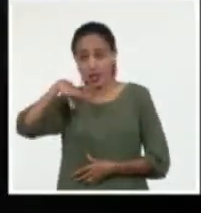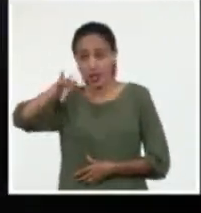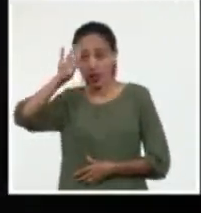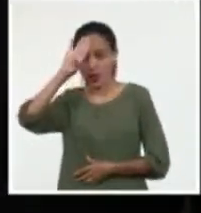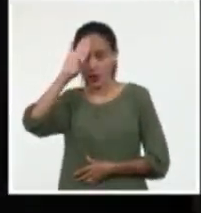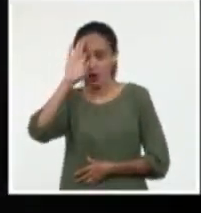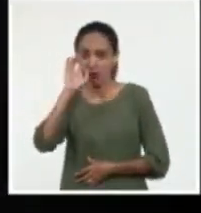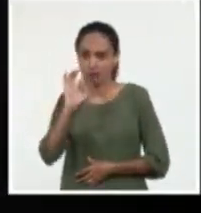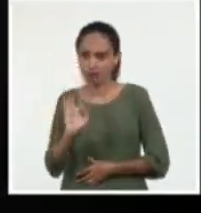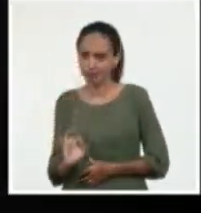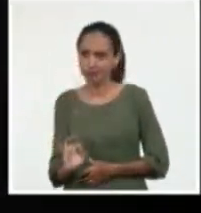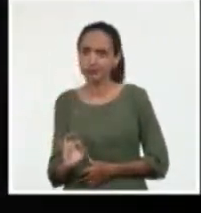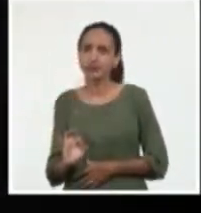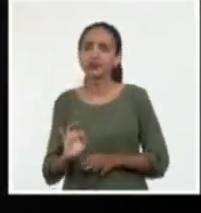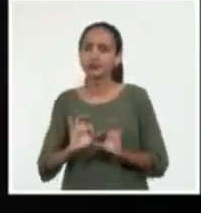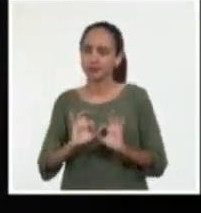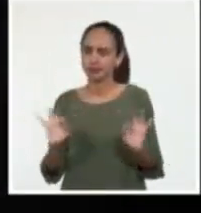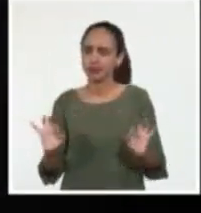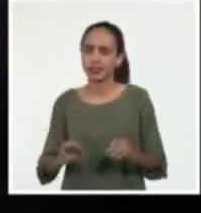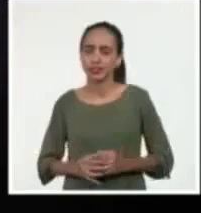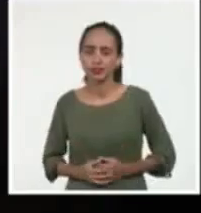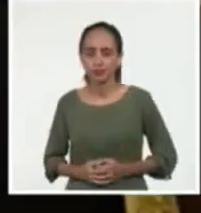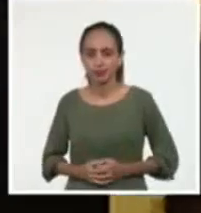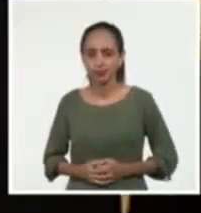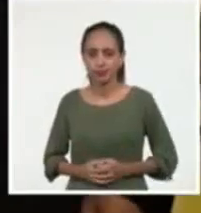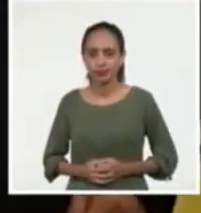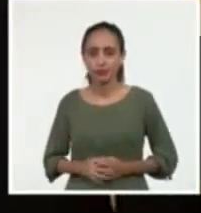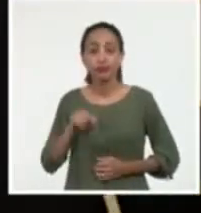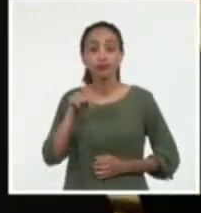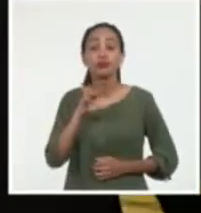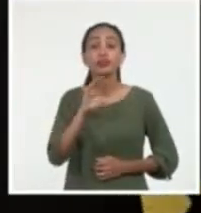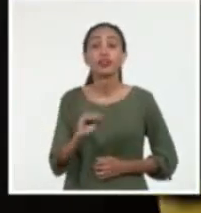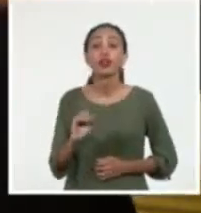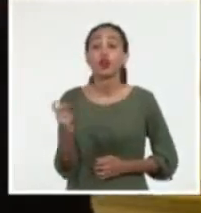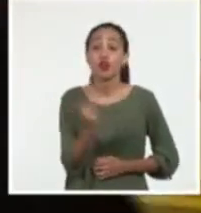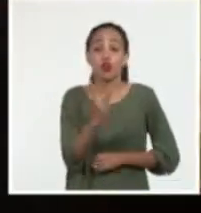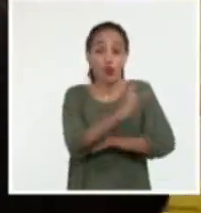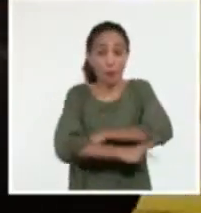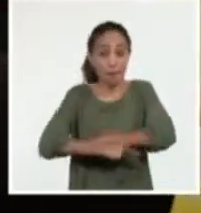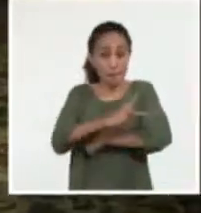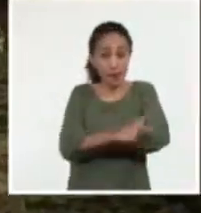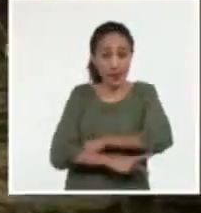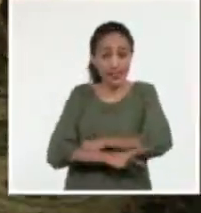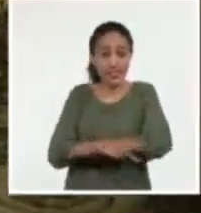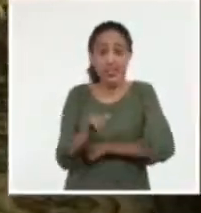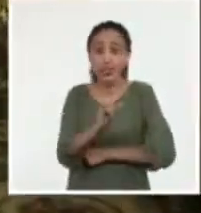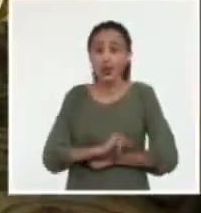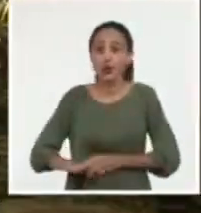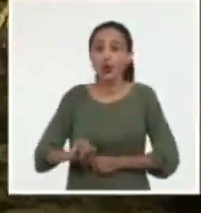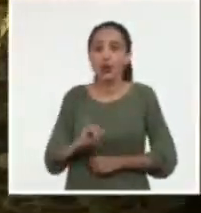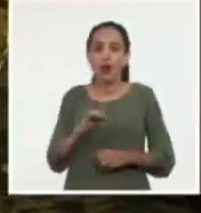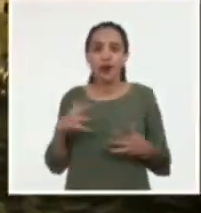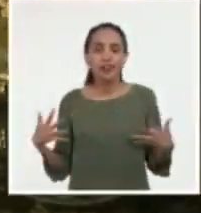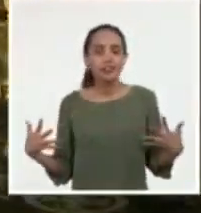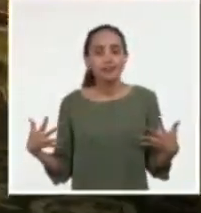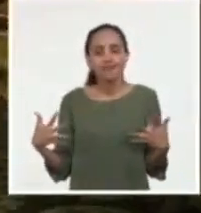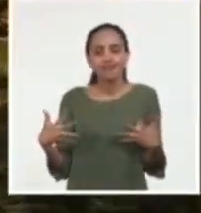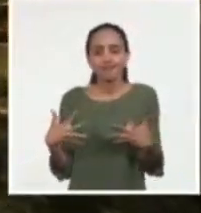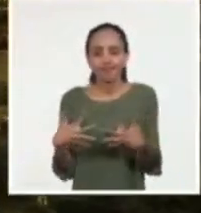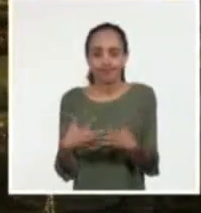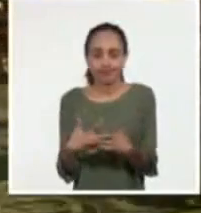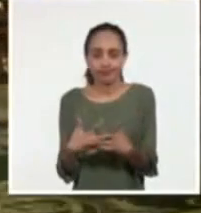de carácter estratégico. Han reafirmado ambos países y el restablecimiento de sus